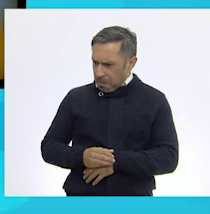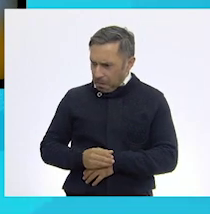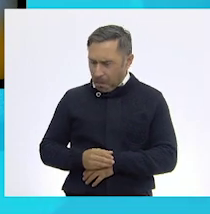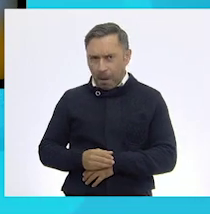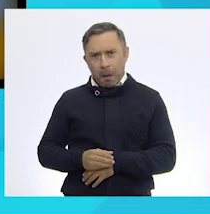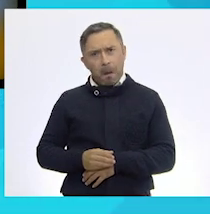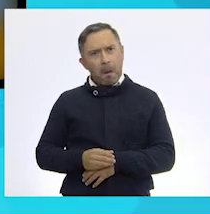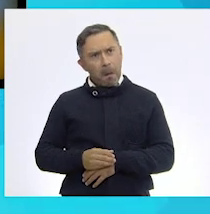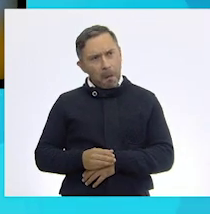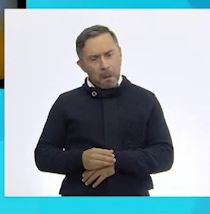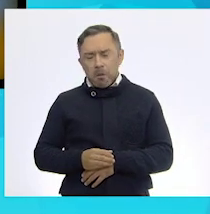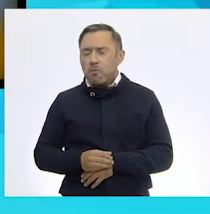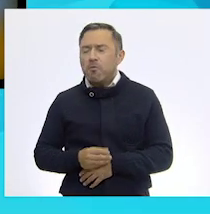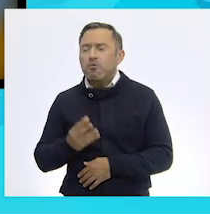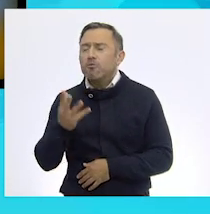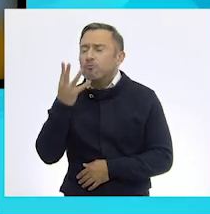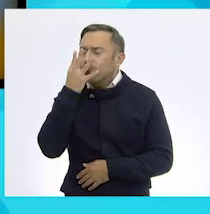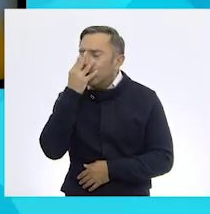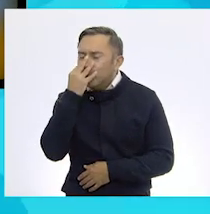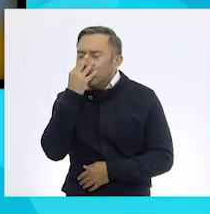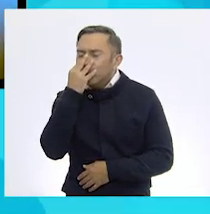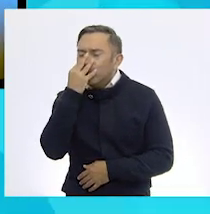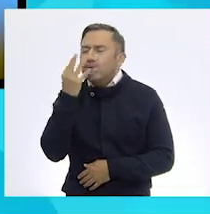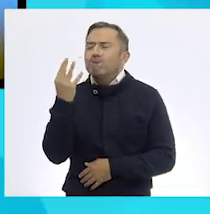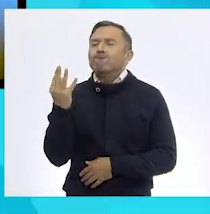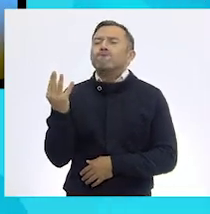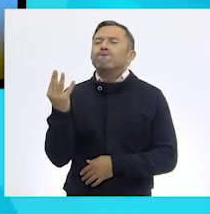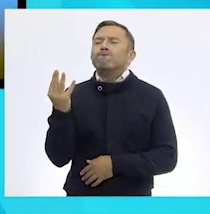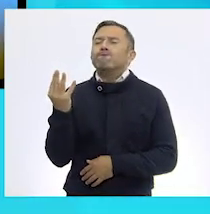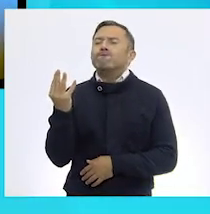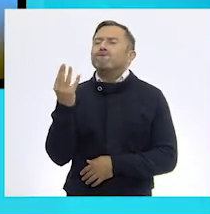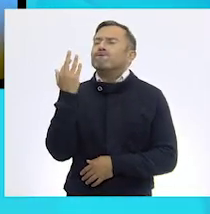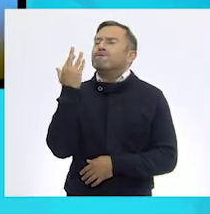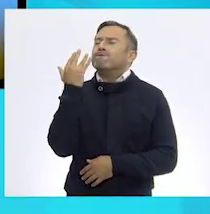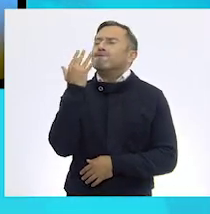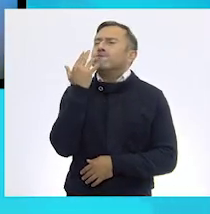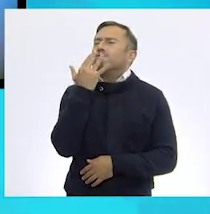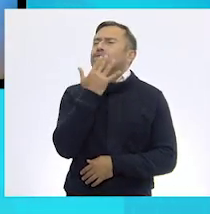¡Ay, huelen delicioso!